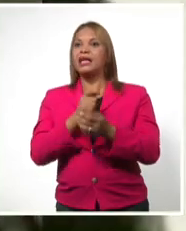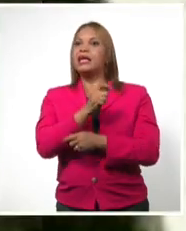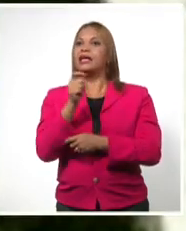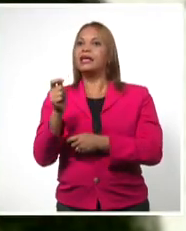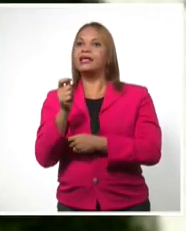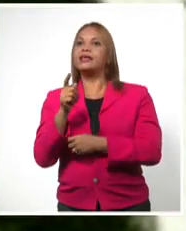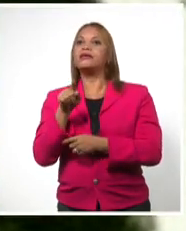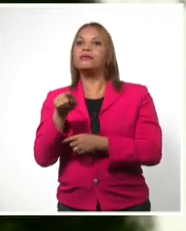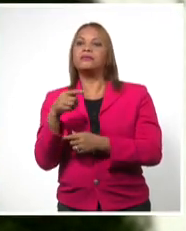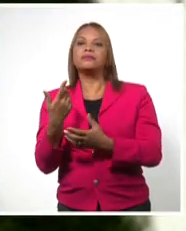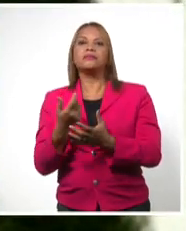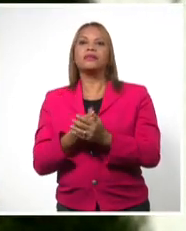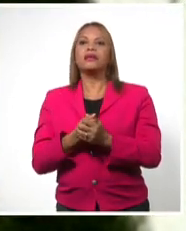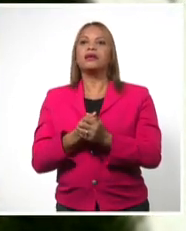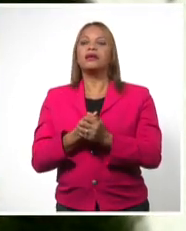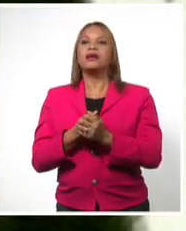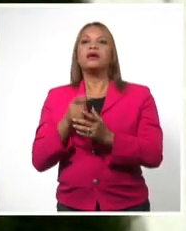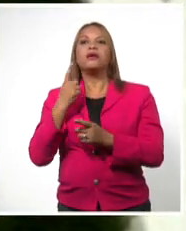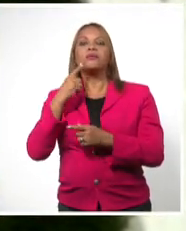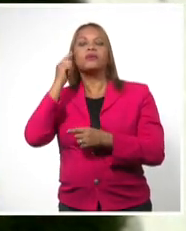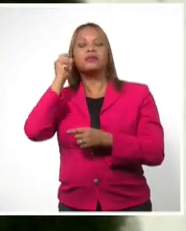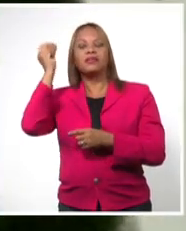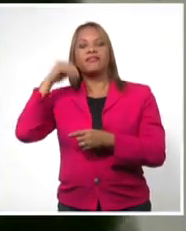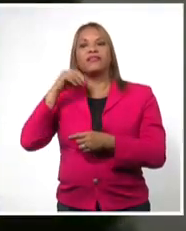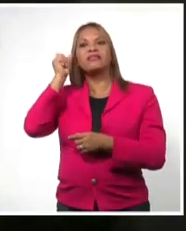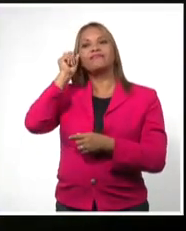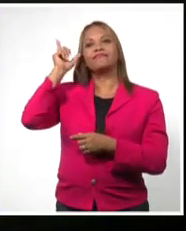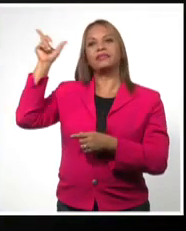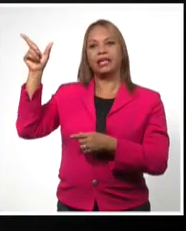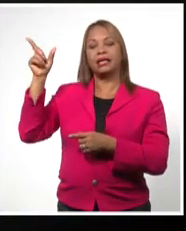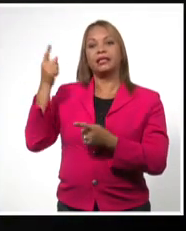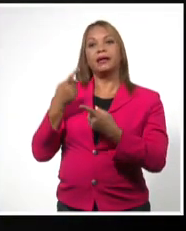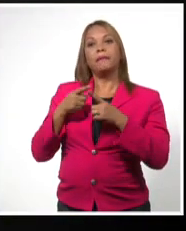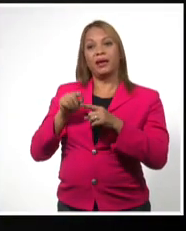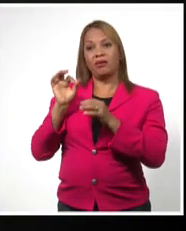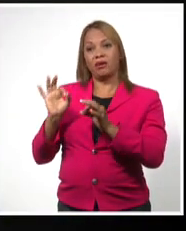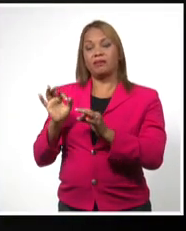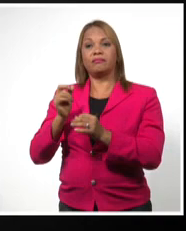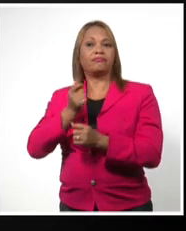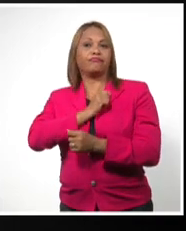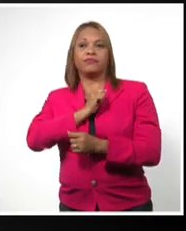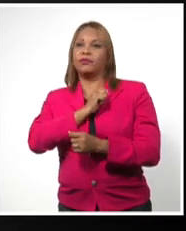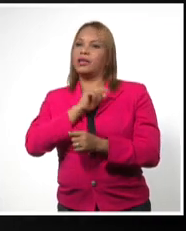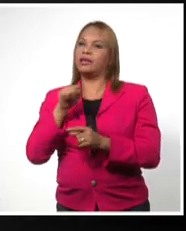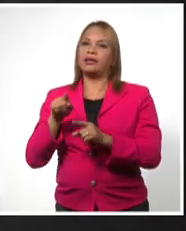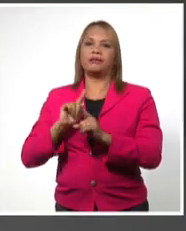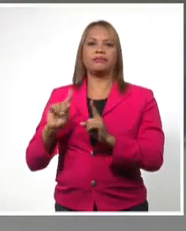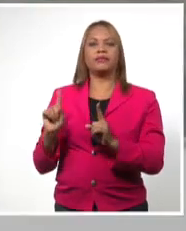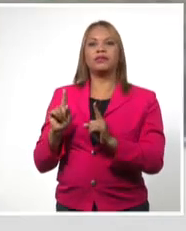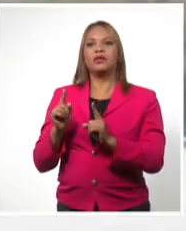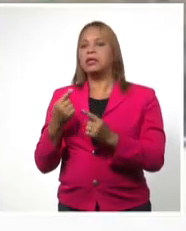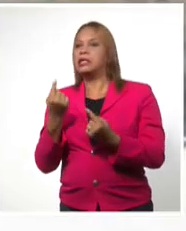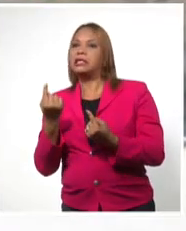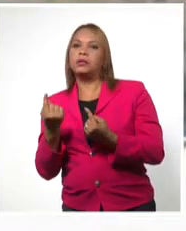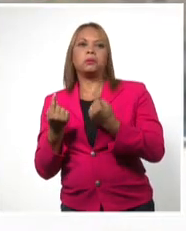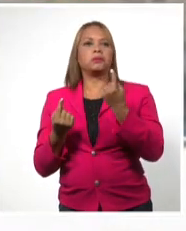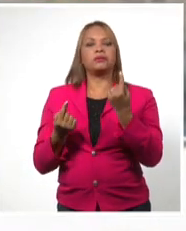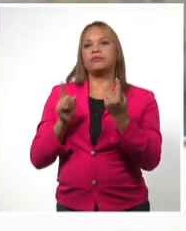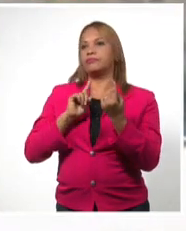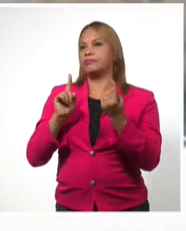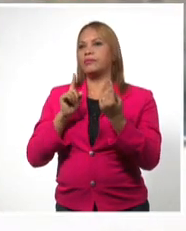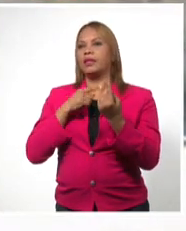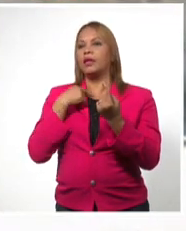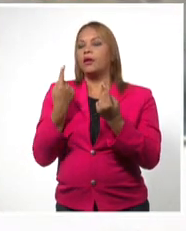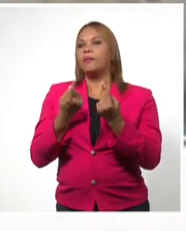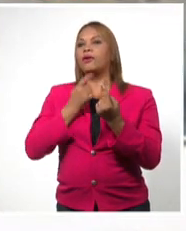ser alertados sobre la inteligencia de su hijo. Pero Juan Gualberto Gómez no fue ni una cosa ni la otra. Por aquello